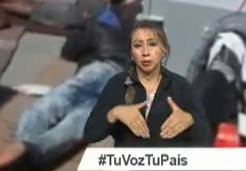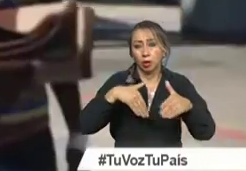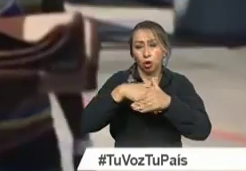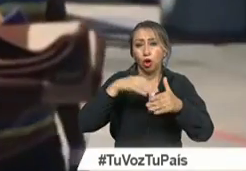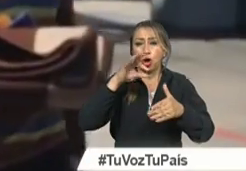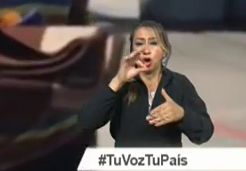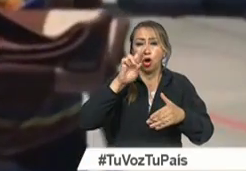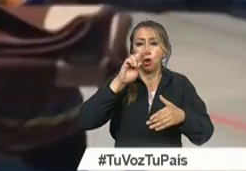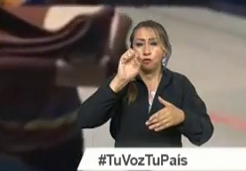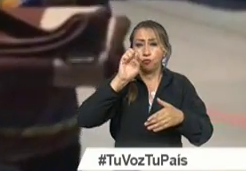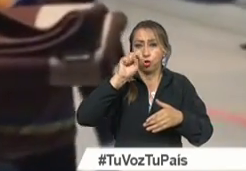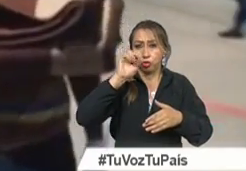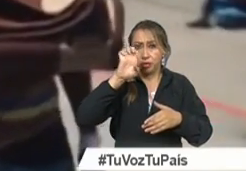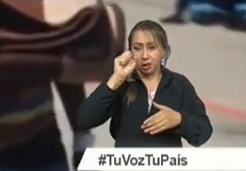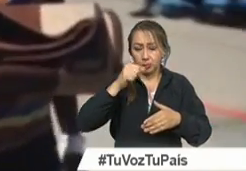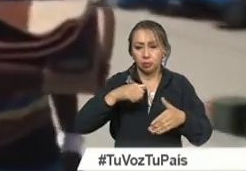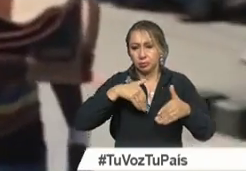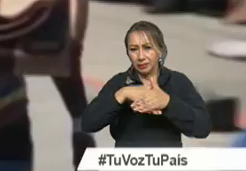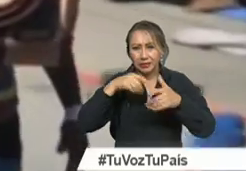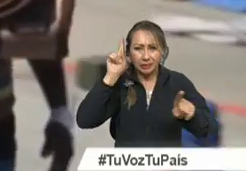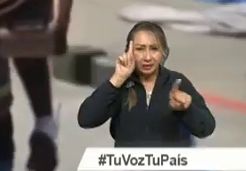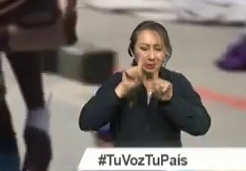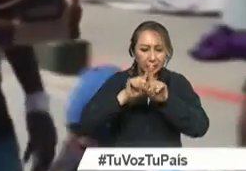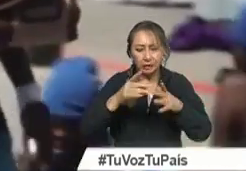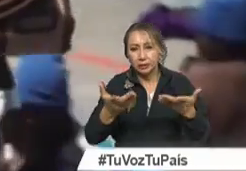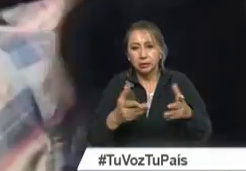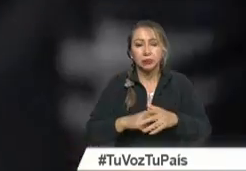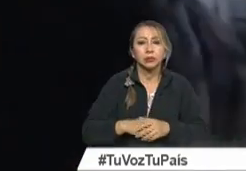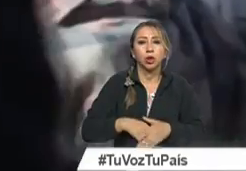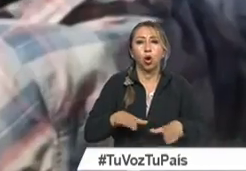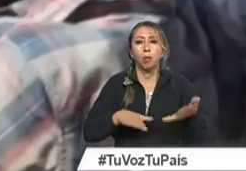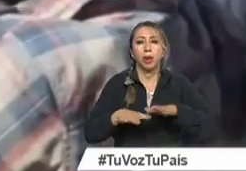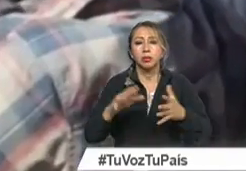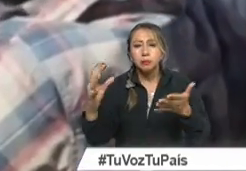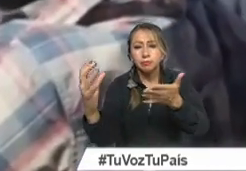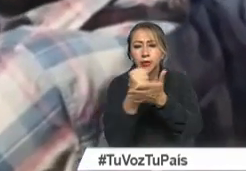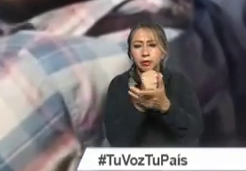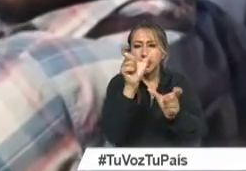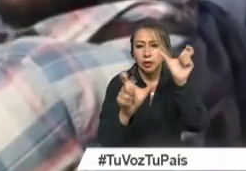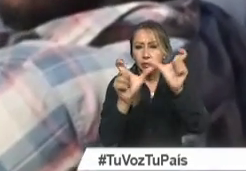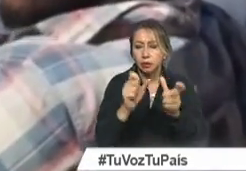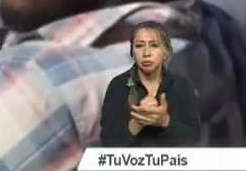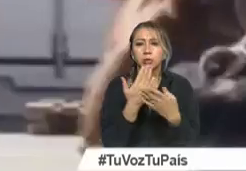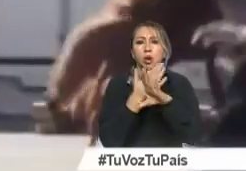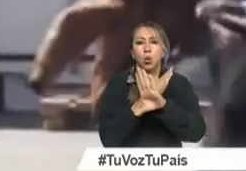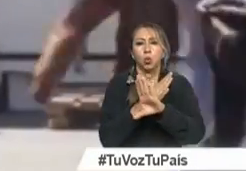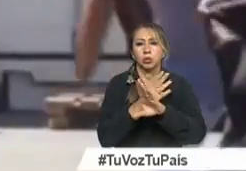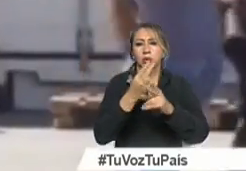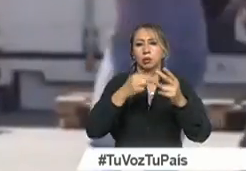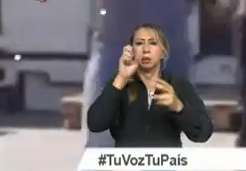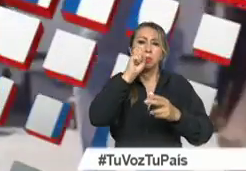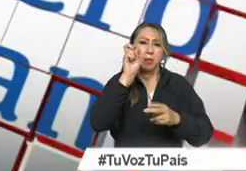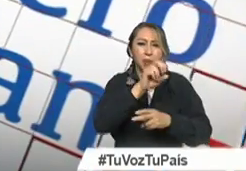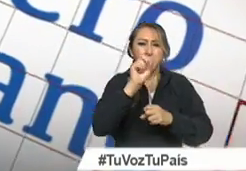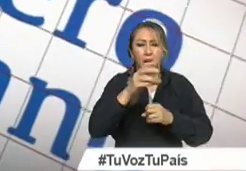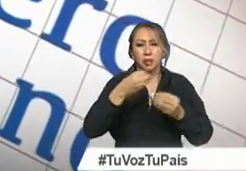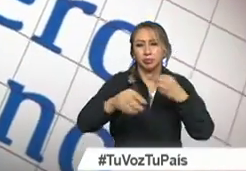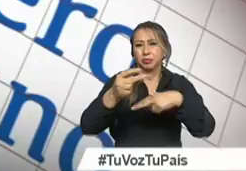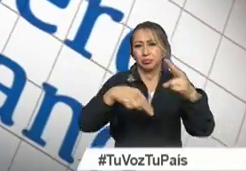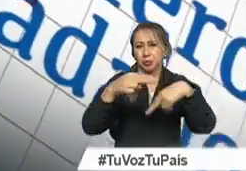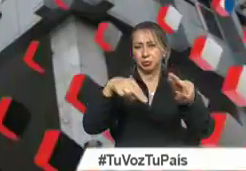trabaja en un código de conducta para las ongs que participan en las operaciones de rescate y en la lucha contra el tráfico de inmigrantes